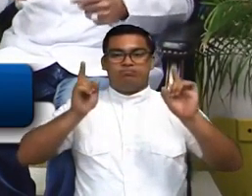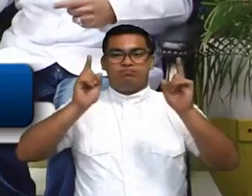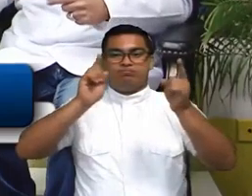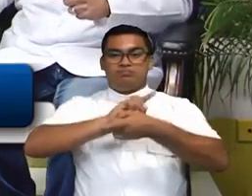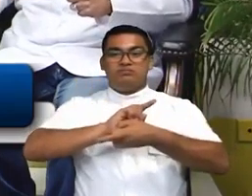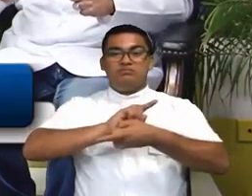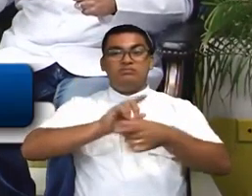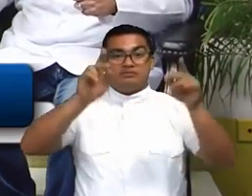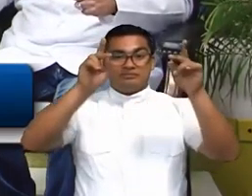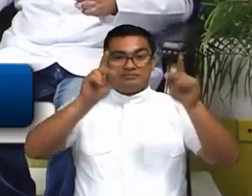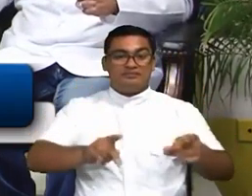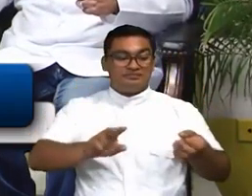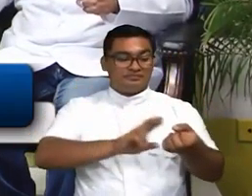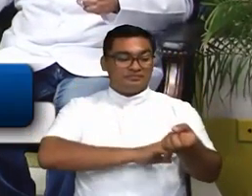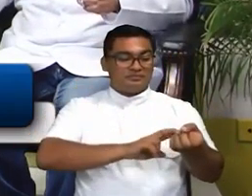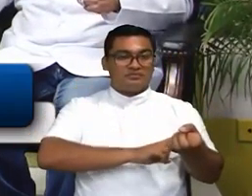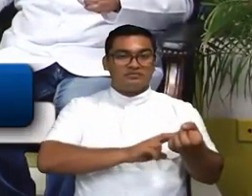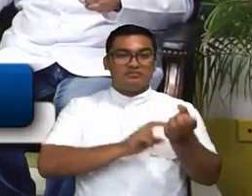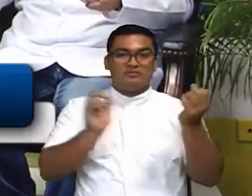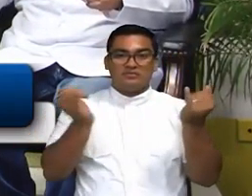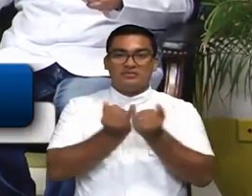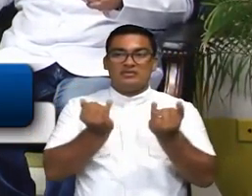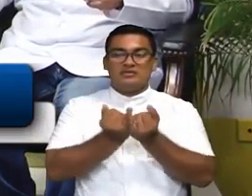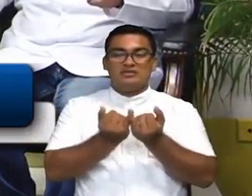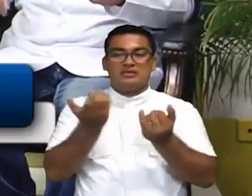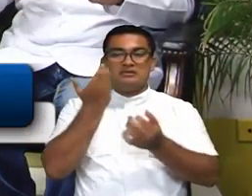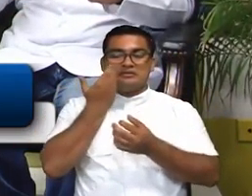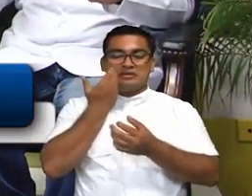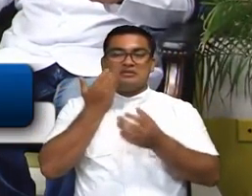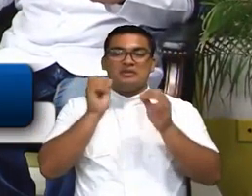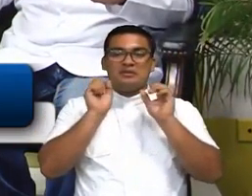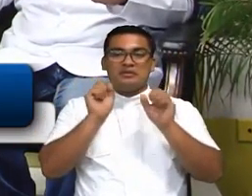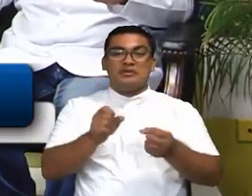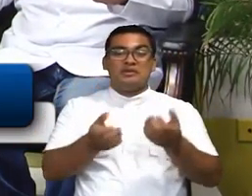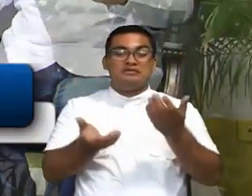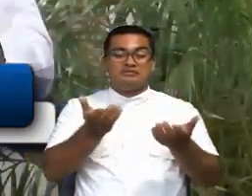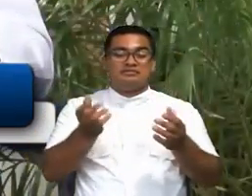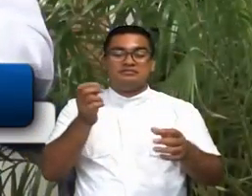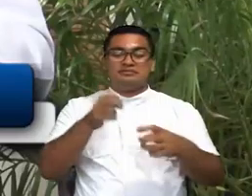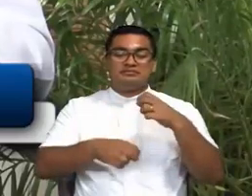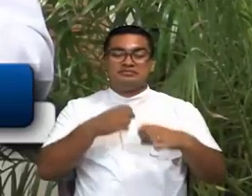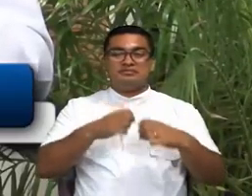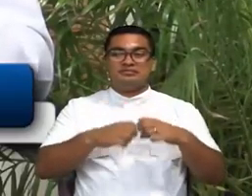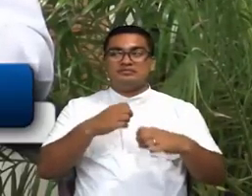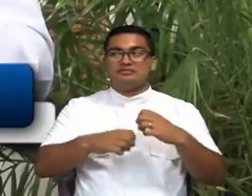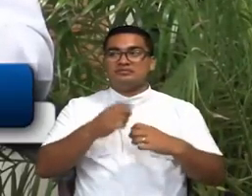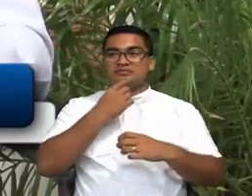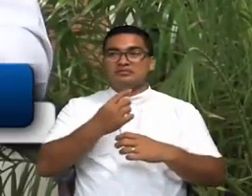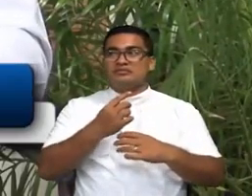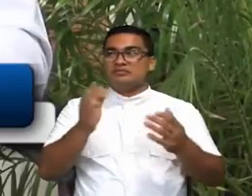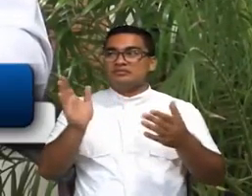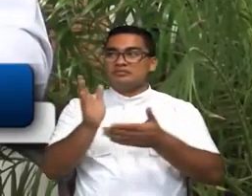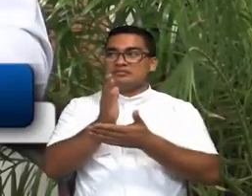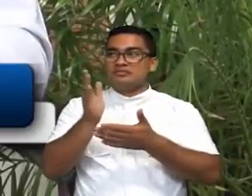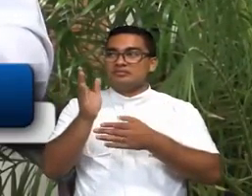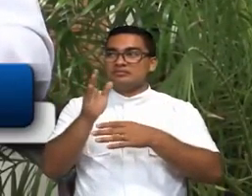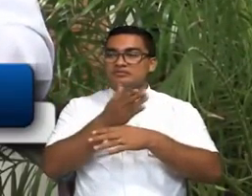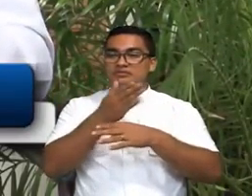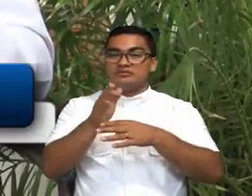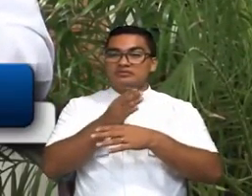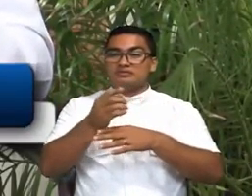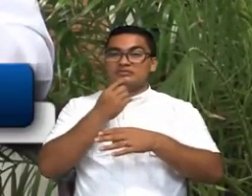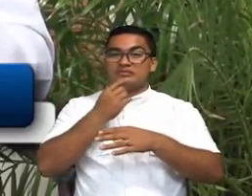personas diabéticas se pueden fregar, perdón la palabra, se pueden tener trastornos, uh-huh, ya en ese tipo de